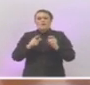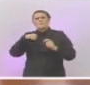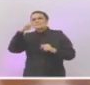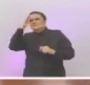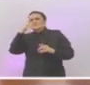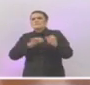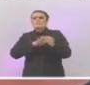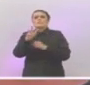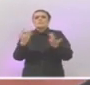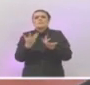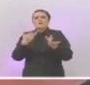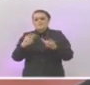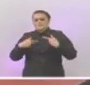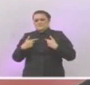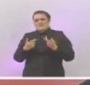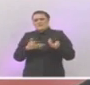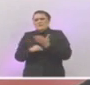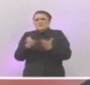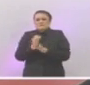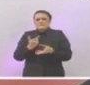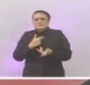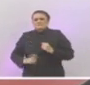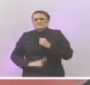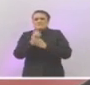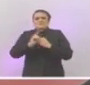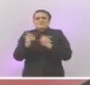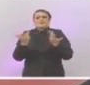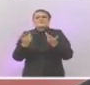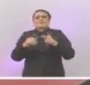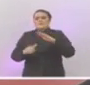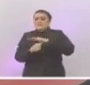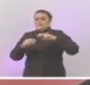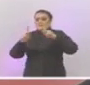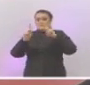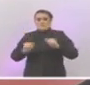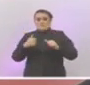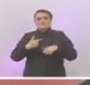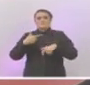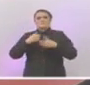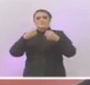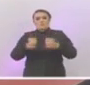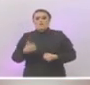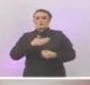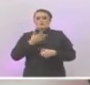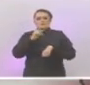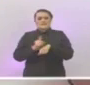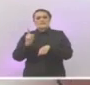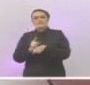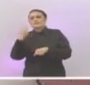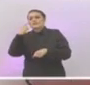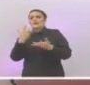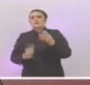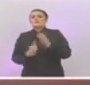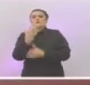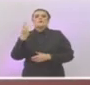eficaces de combate al delito. Esta mesa de paz y seguridad, la cual presido diariamente, forma parte de la